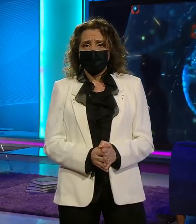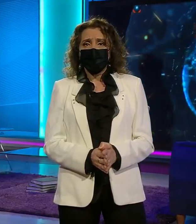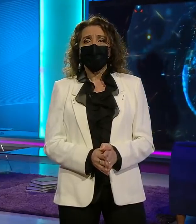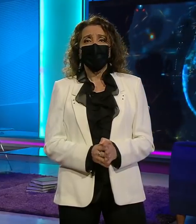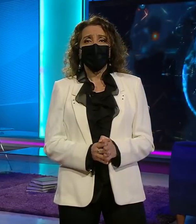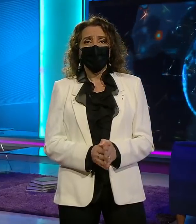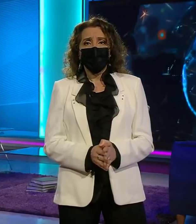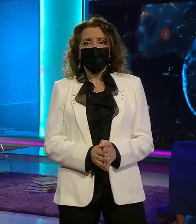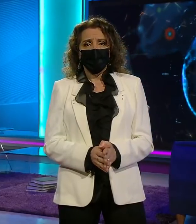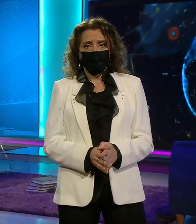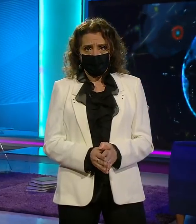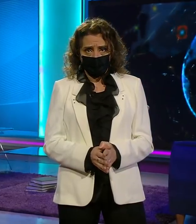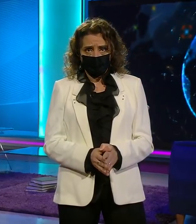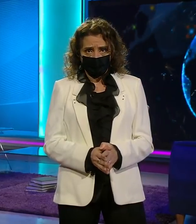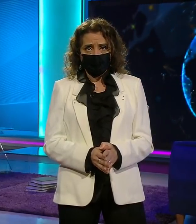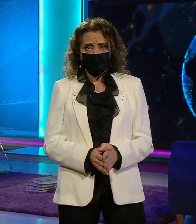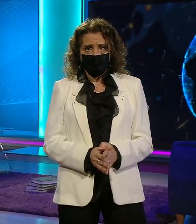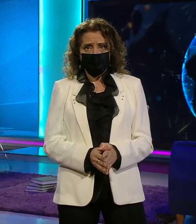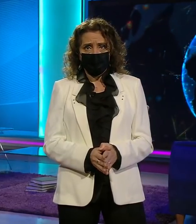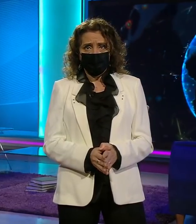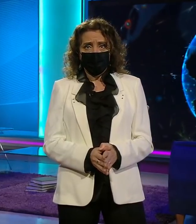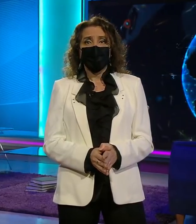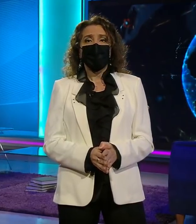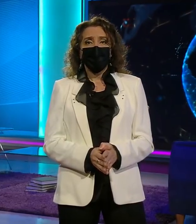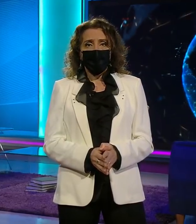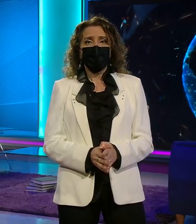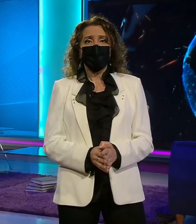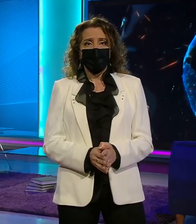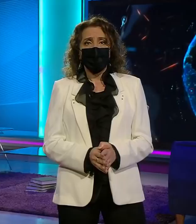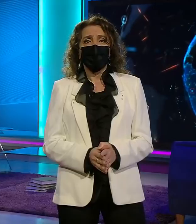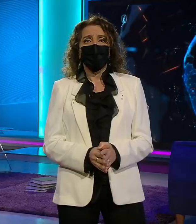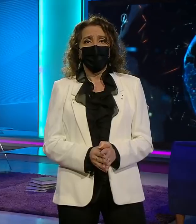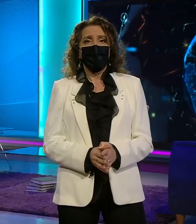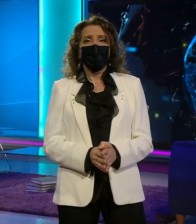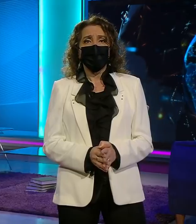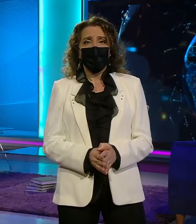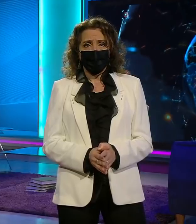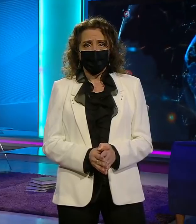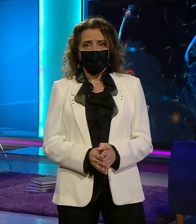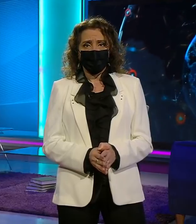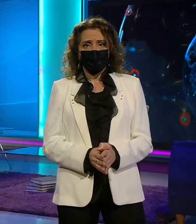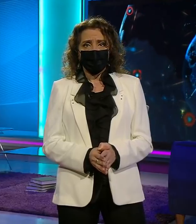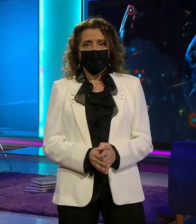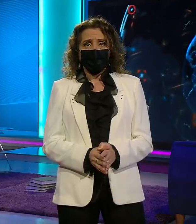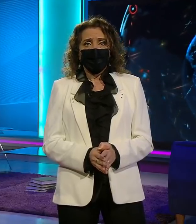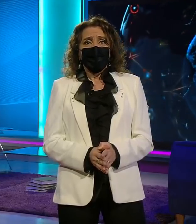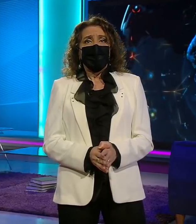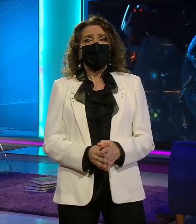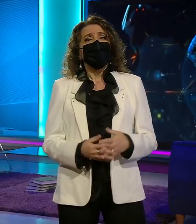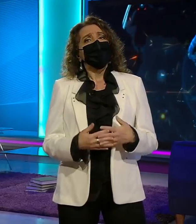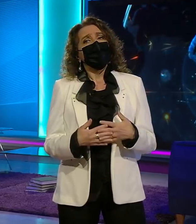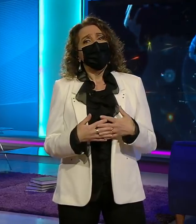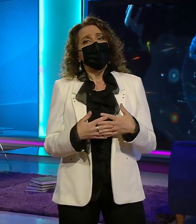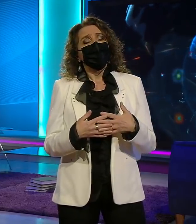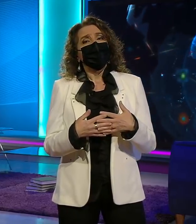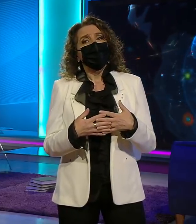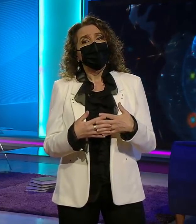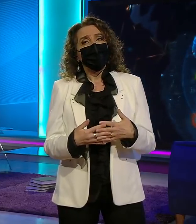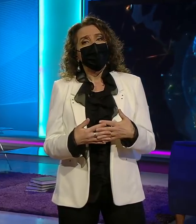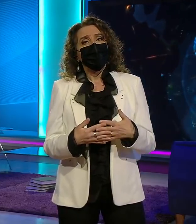entender que sus acciones de descalificación también instigan a la violencia. La